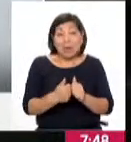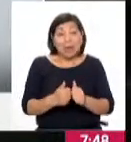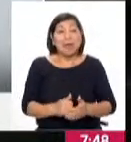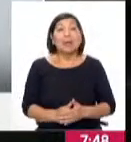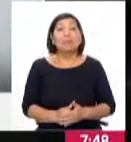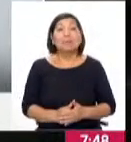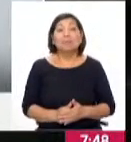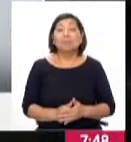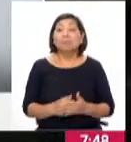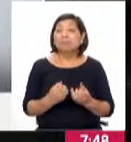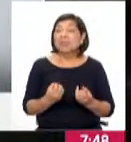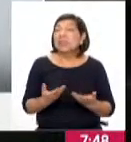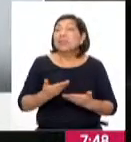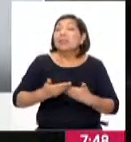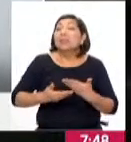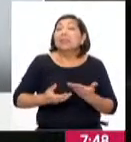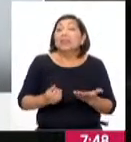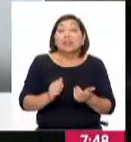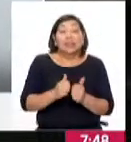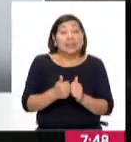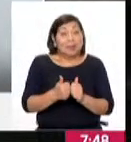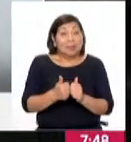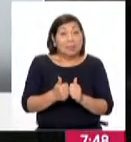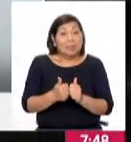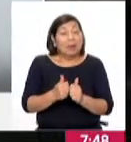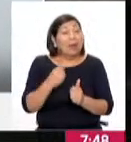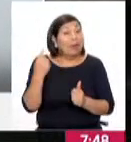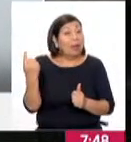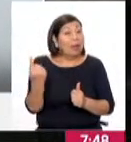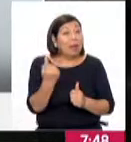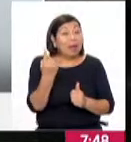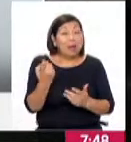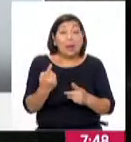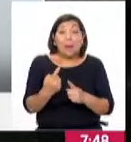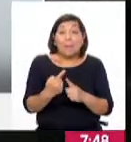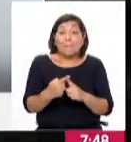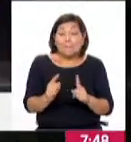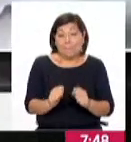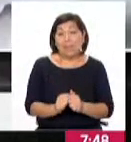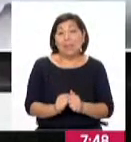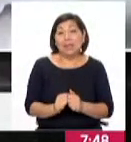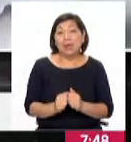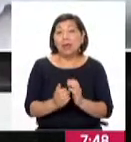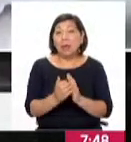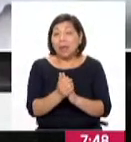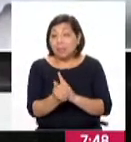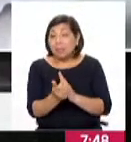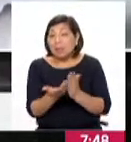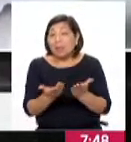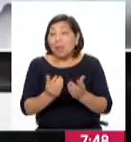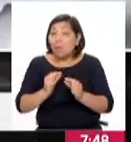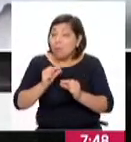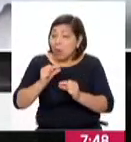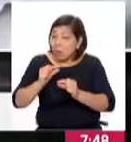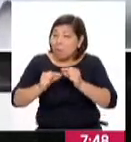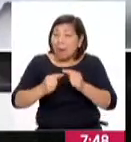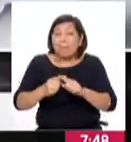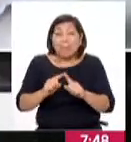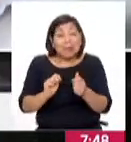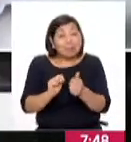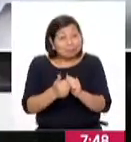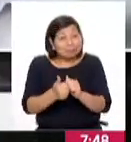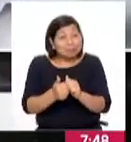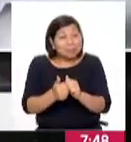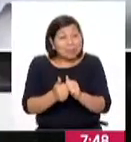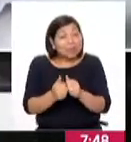o sea si es consecuencia del cambio climático en general pero las experiencias se van dando de a poco a poco y se va